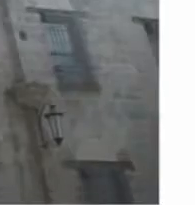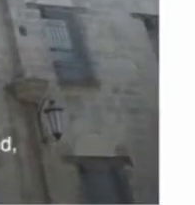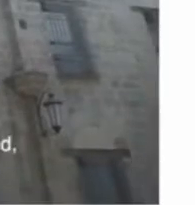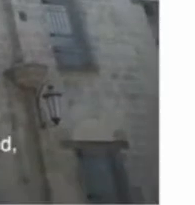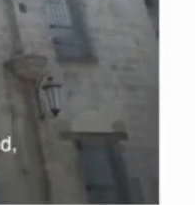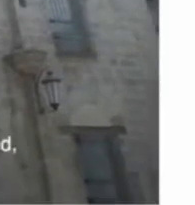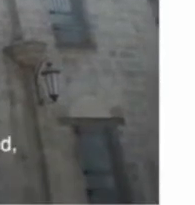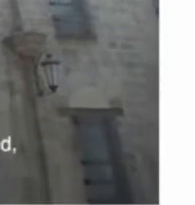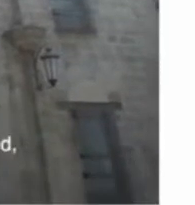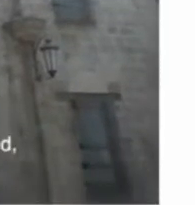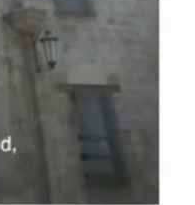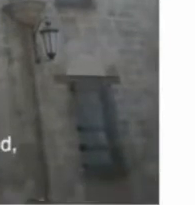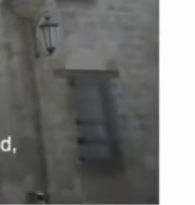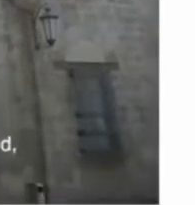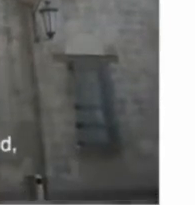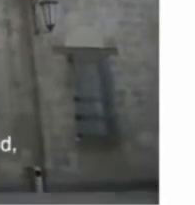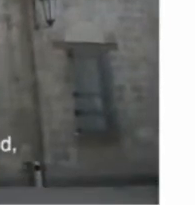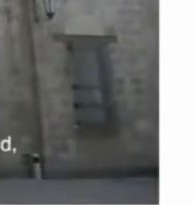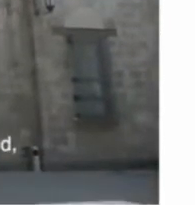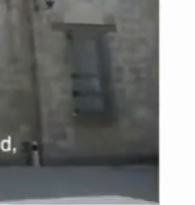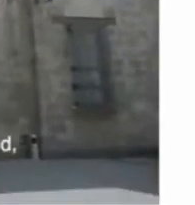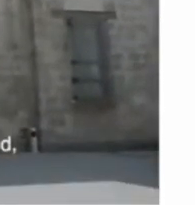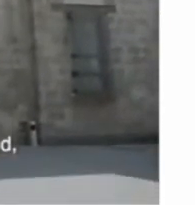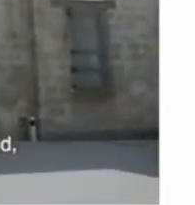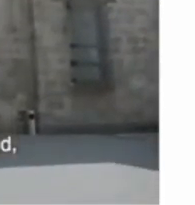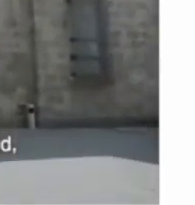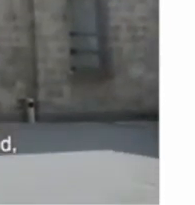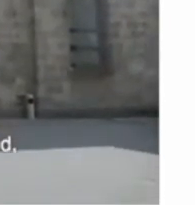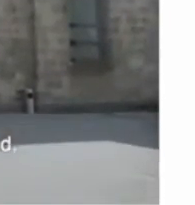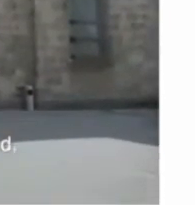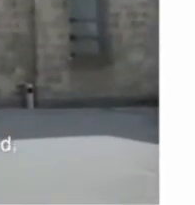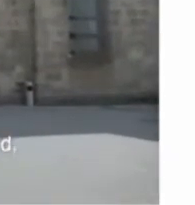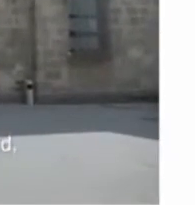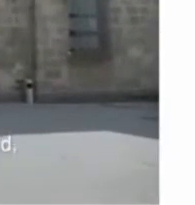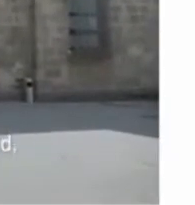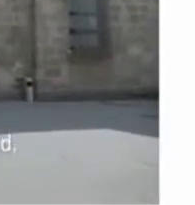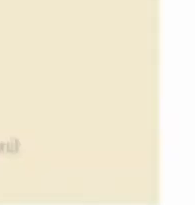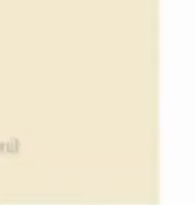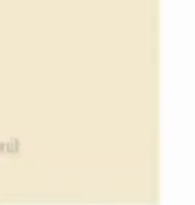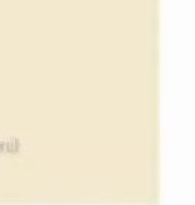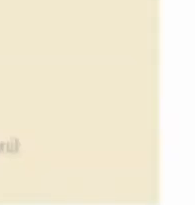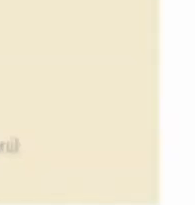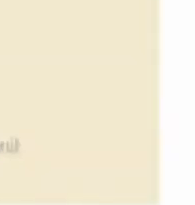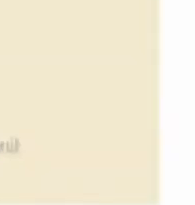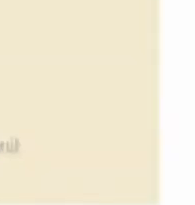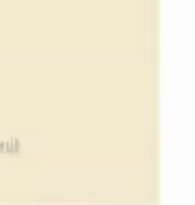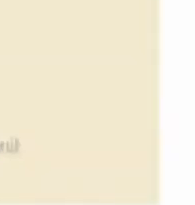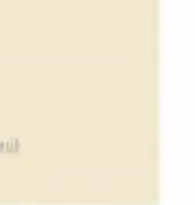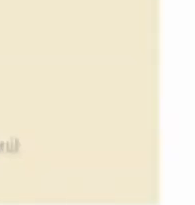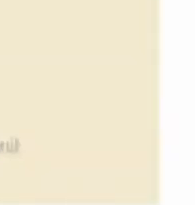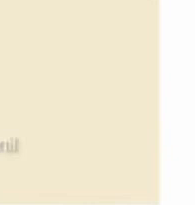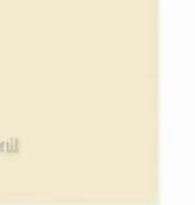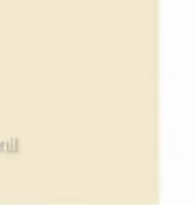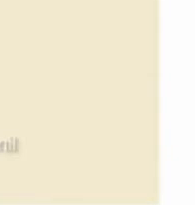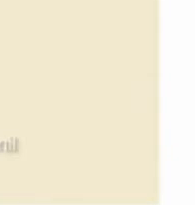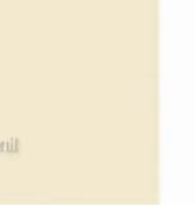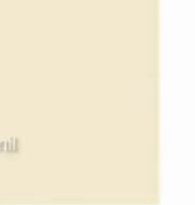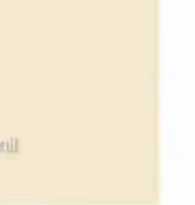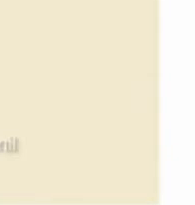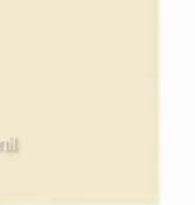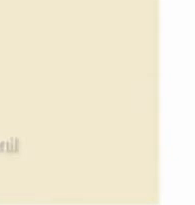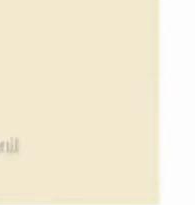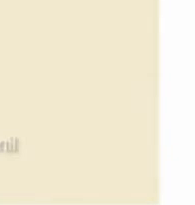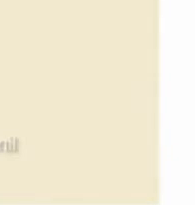sustancias. Por ello, desde el Instituto Mexicano de la Juventud, en un esfuerzo interinstitucional, hemos lanzado la Red Nacional de Atención